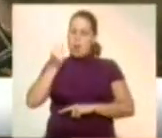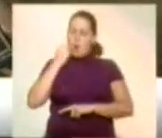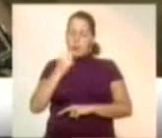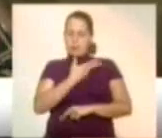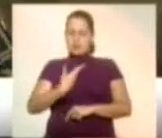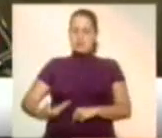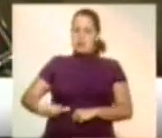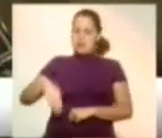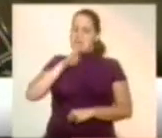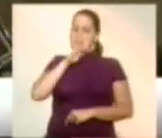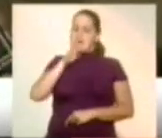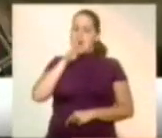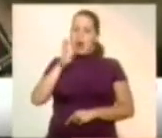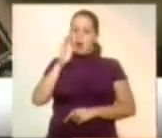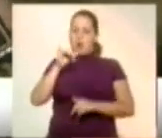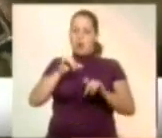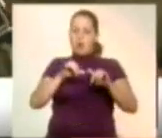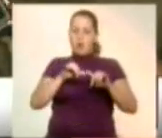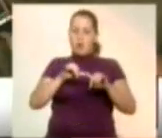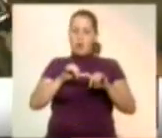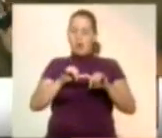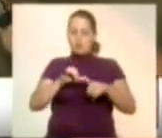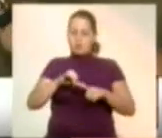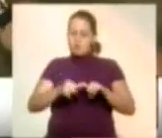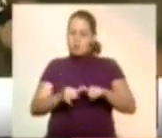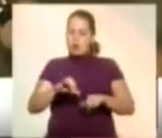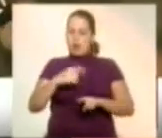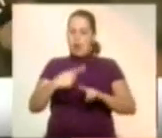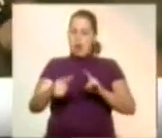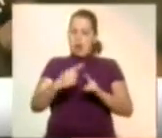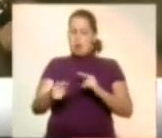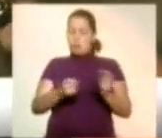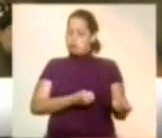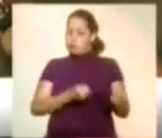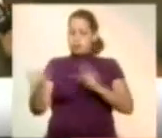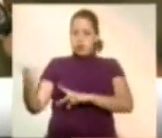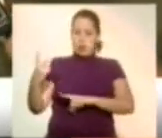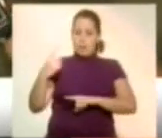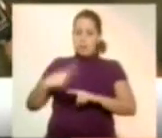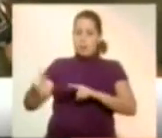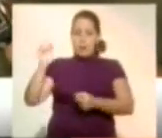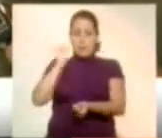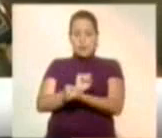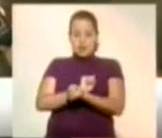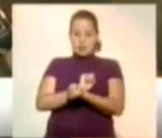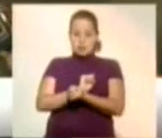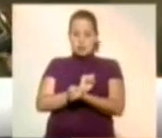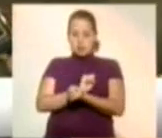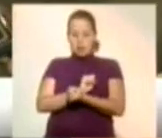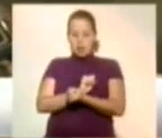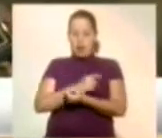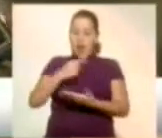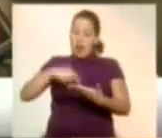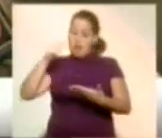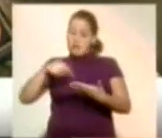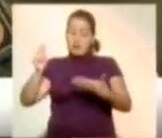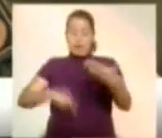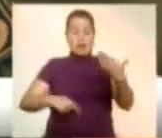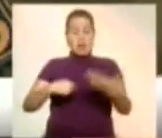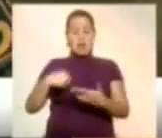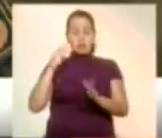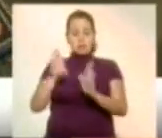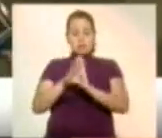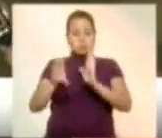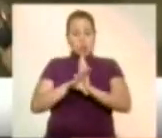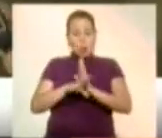presidente del Banco Central, del Banco Industrial, donde me dijo que lo mandara para la planta cuando la fiscalía estaba pidiendo medida